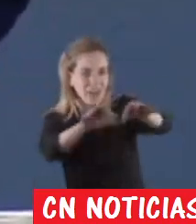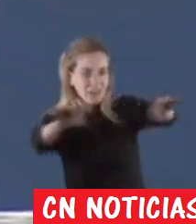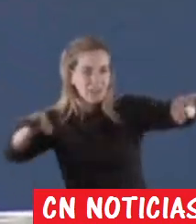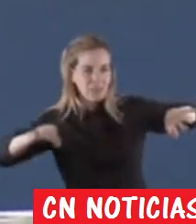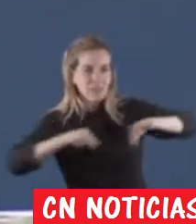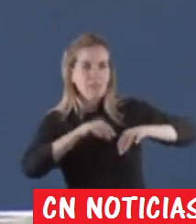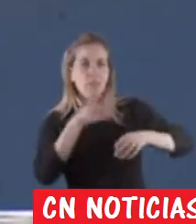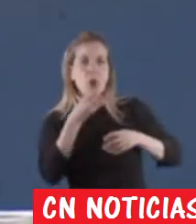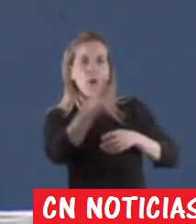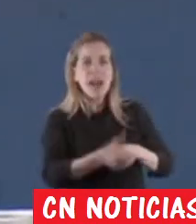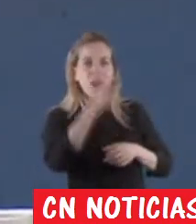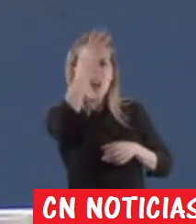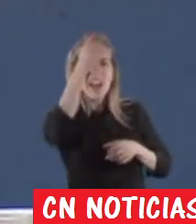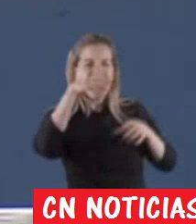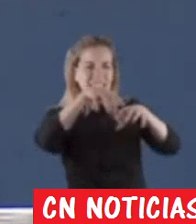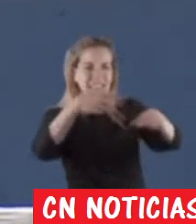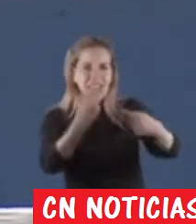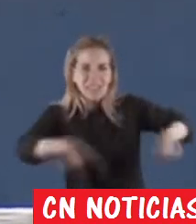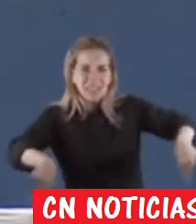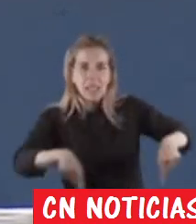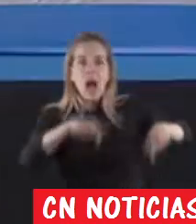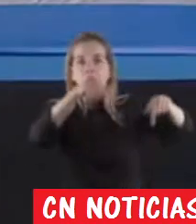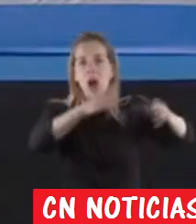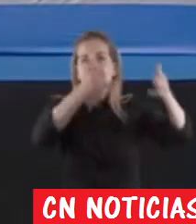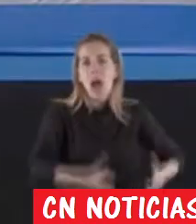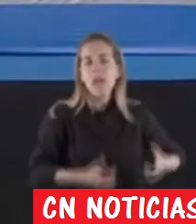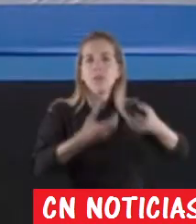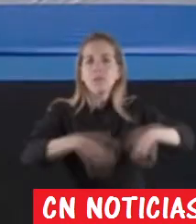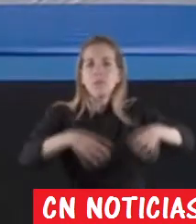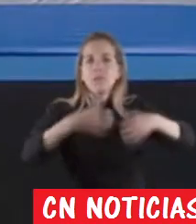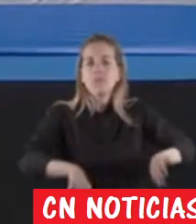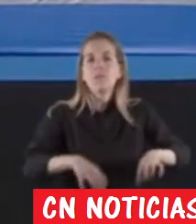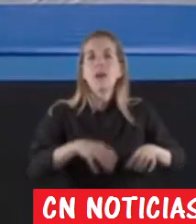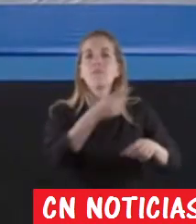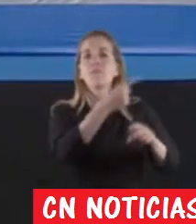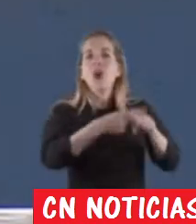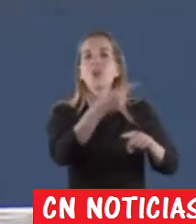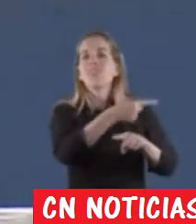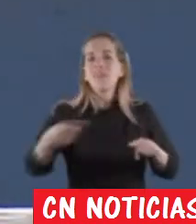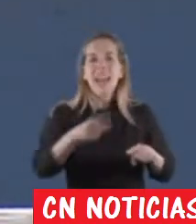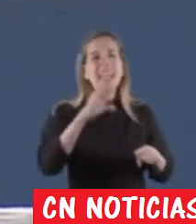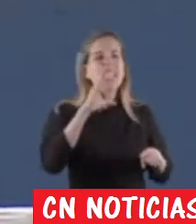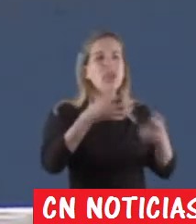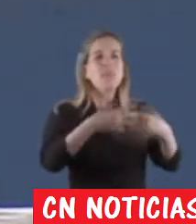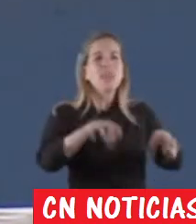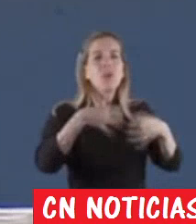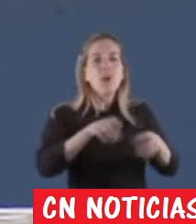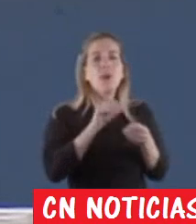tremendos. Y ahí estamos, entregando 5.000 huevos por semana para todos los jardines de Loma de